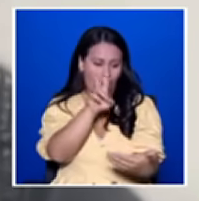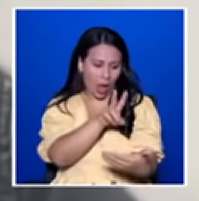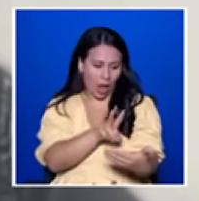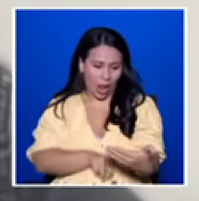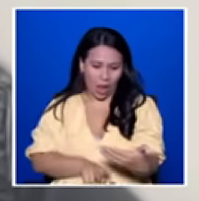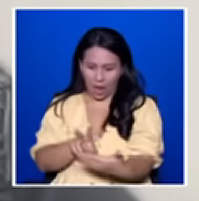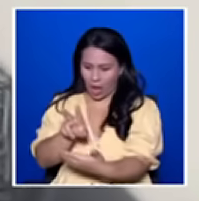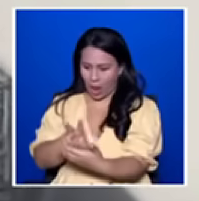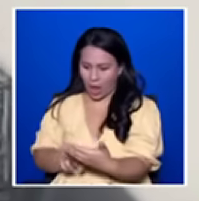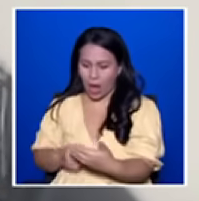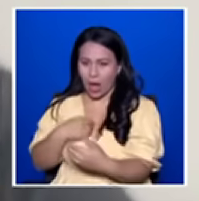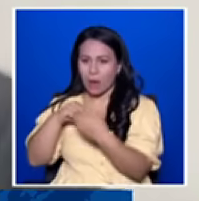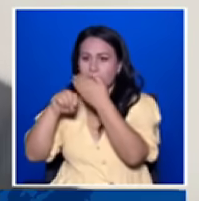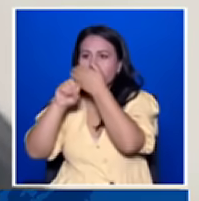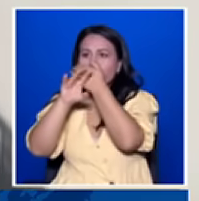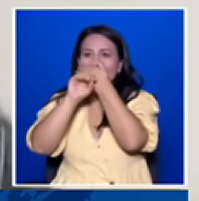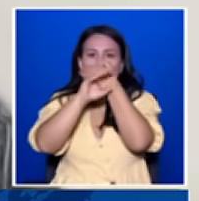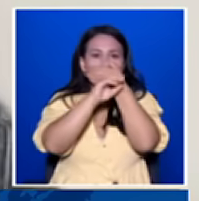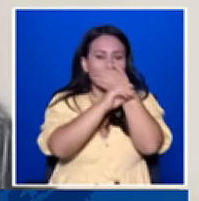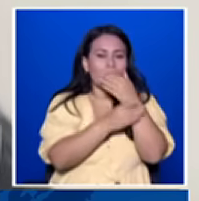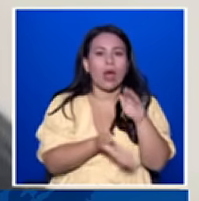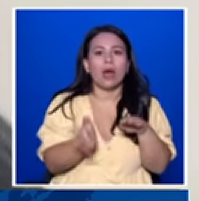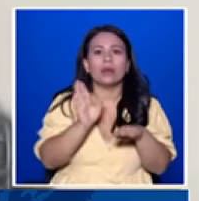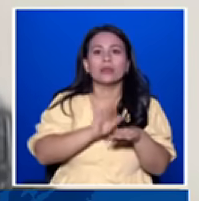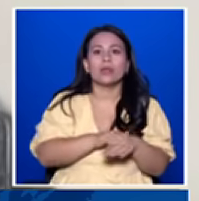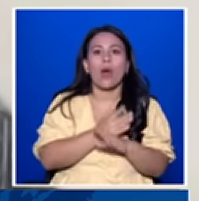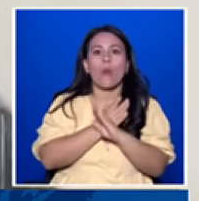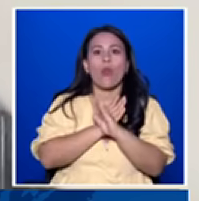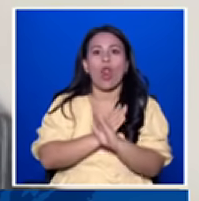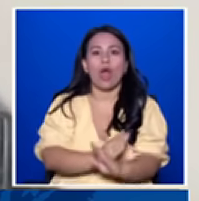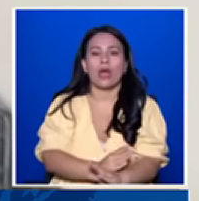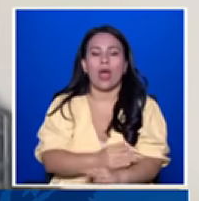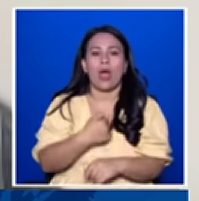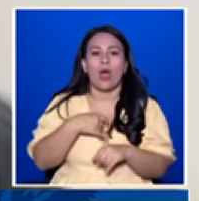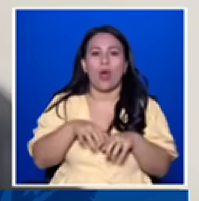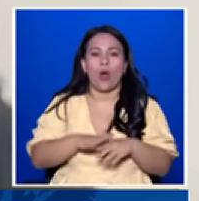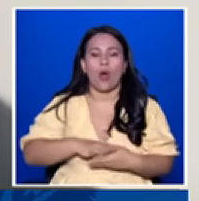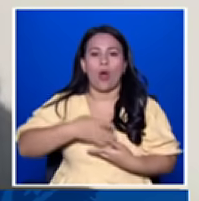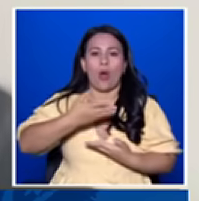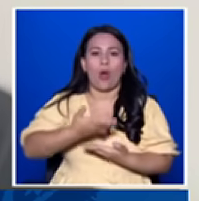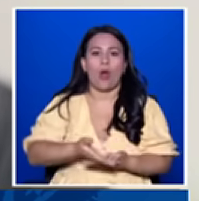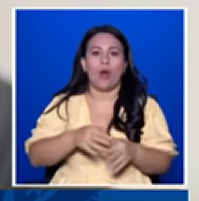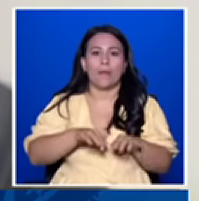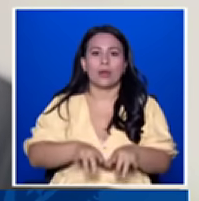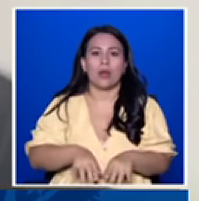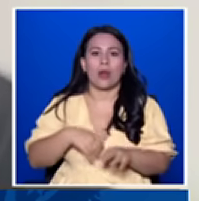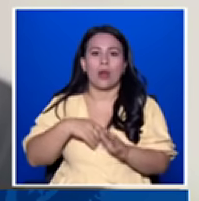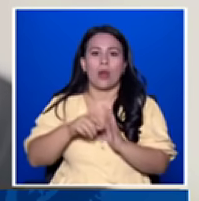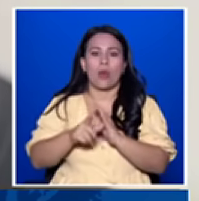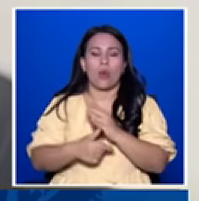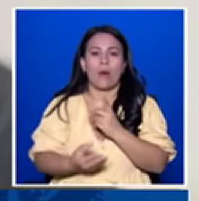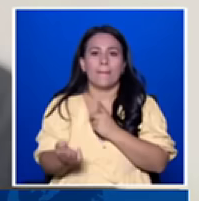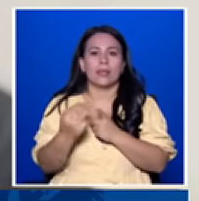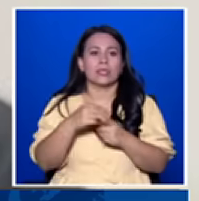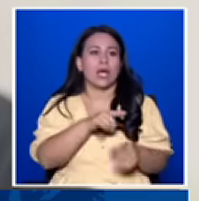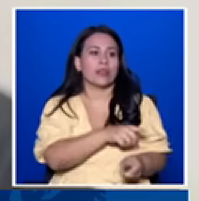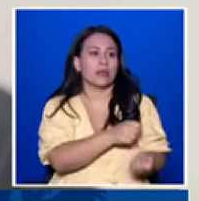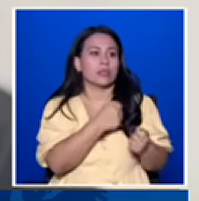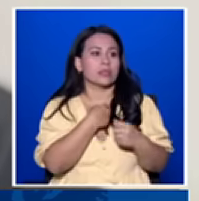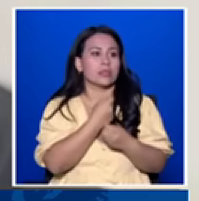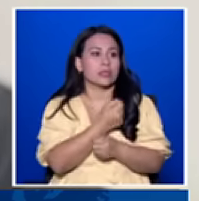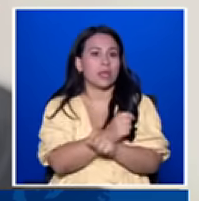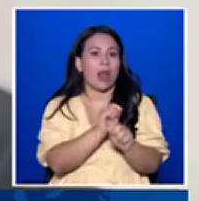sigue transmitiendo tu información, y el momento menos pensado te bloquea la computadora. Y después te llega un mensaje que te exigen rescate por tu